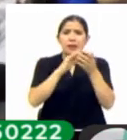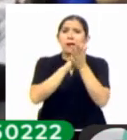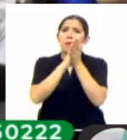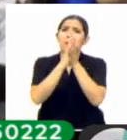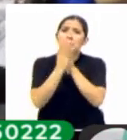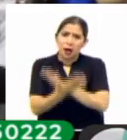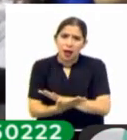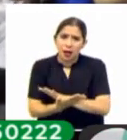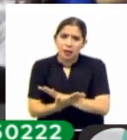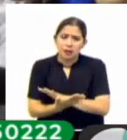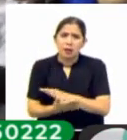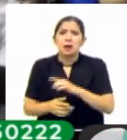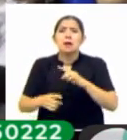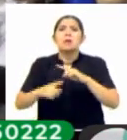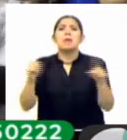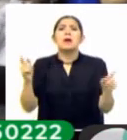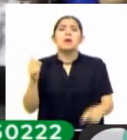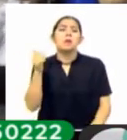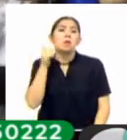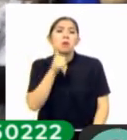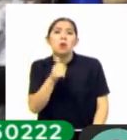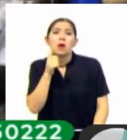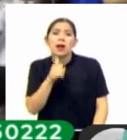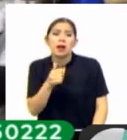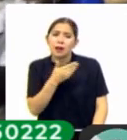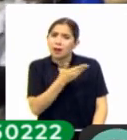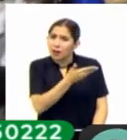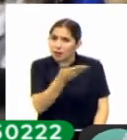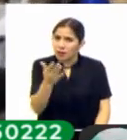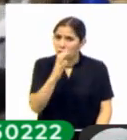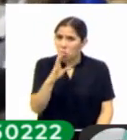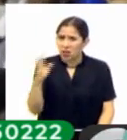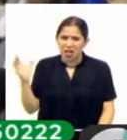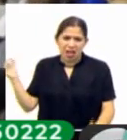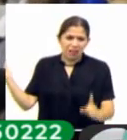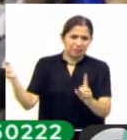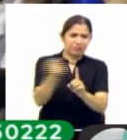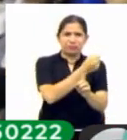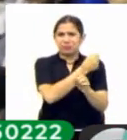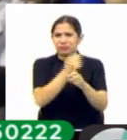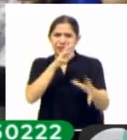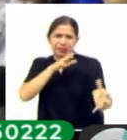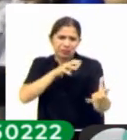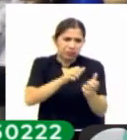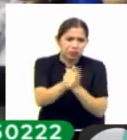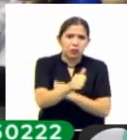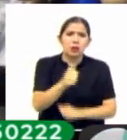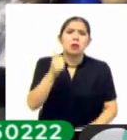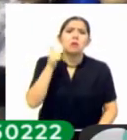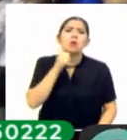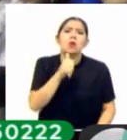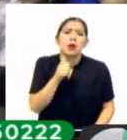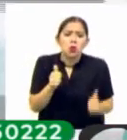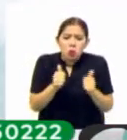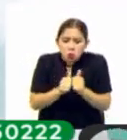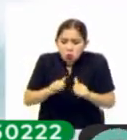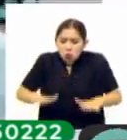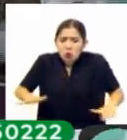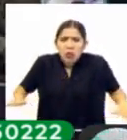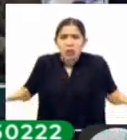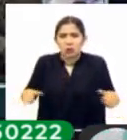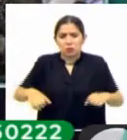compañeras han sido completamente arremetidas. Víctimas de violencia, mujeres con los niños que esta